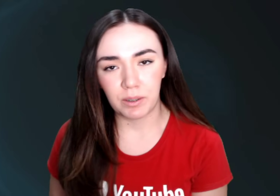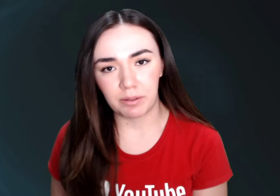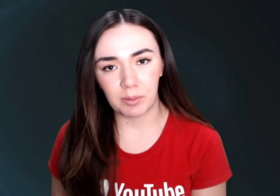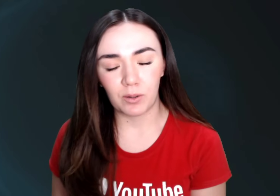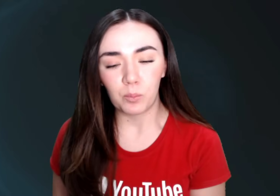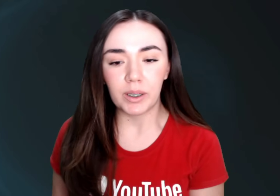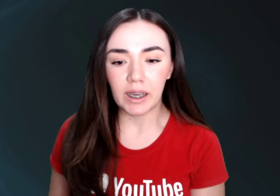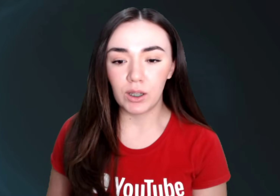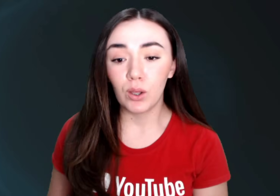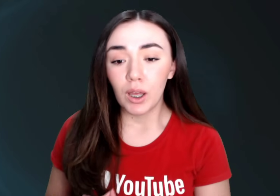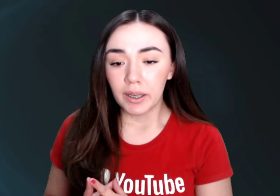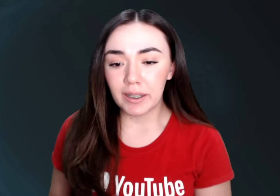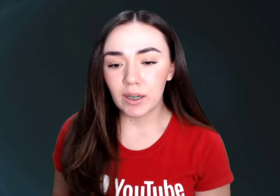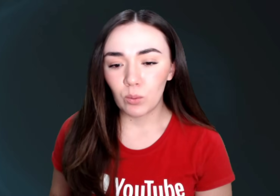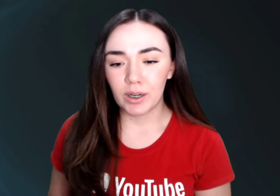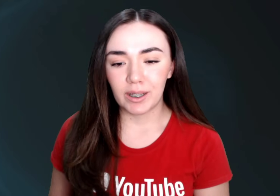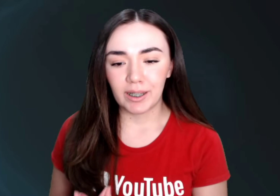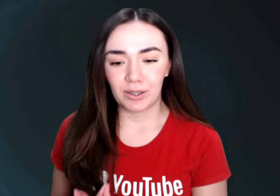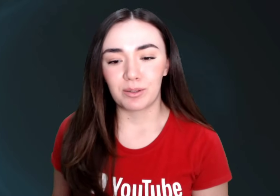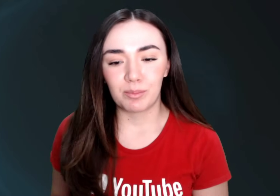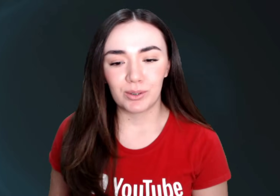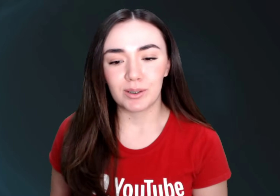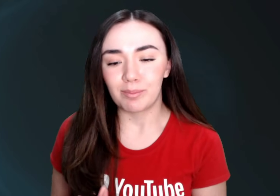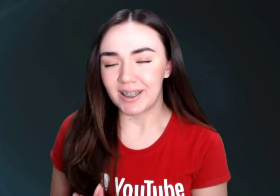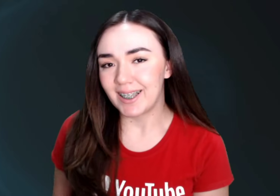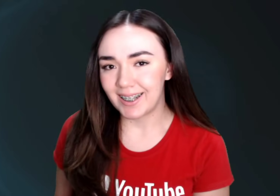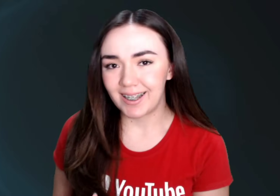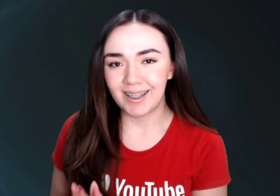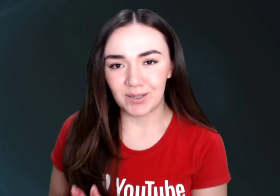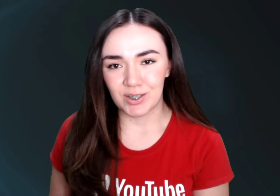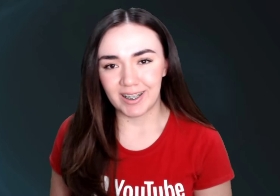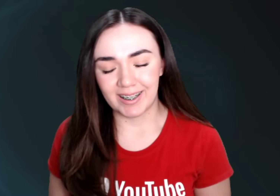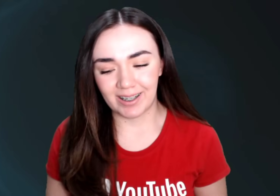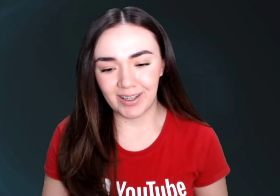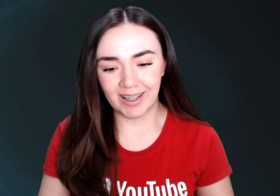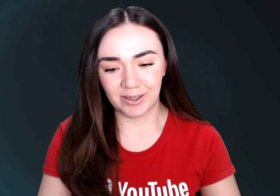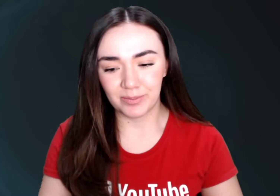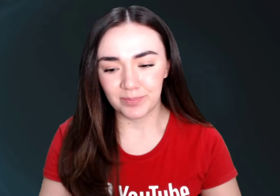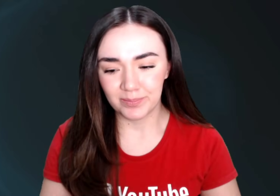gracias por haberme acompañado. Y recuerden que nos vemos mañana en un siguiente video.